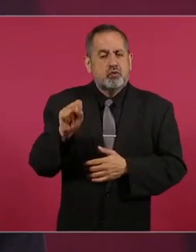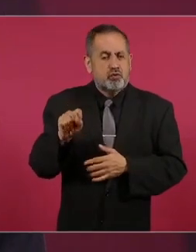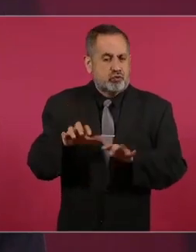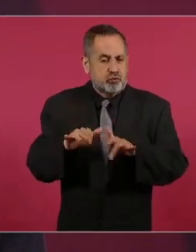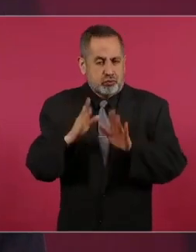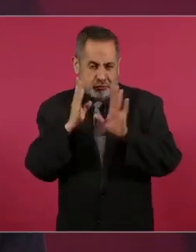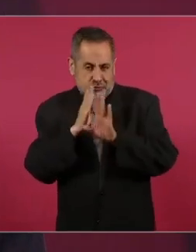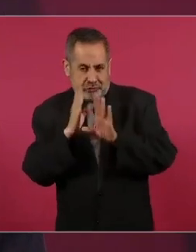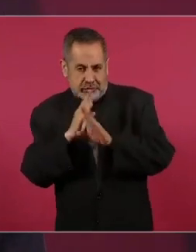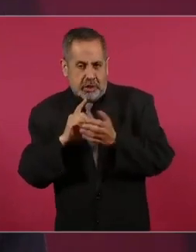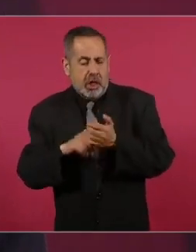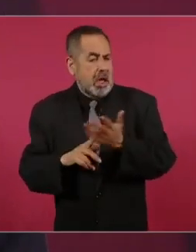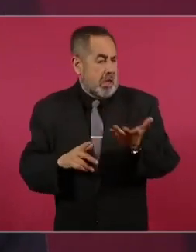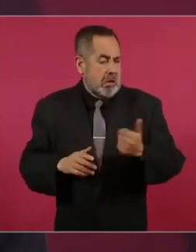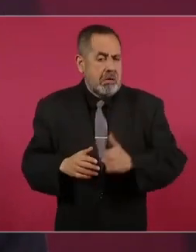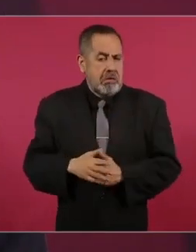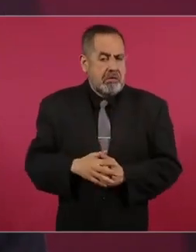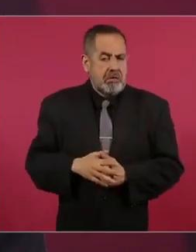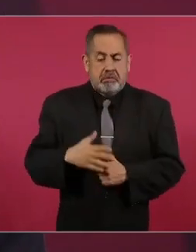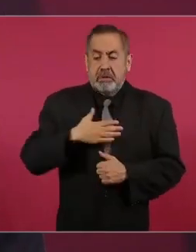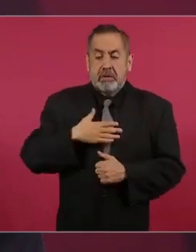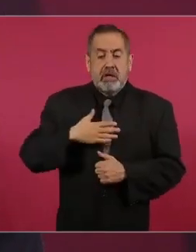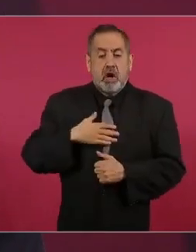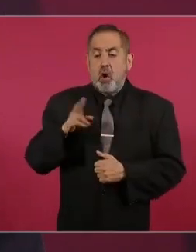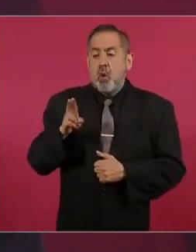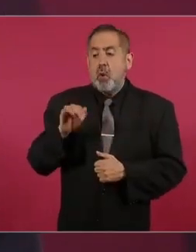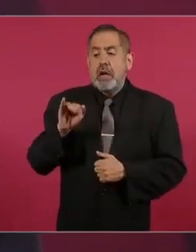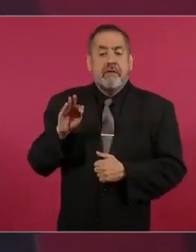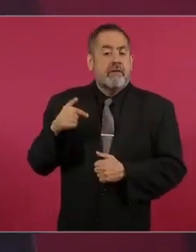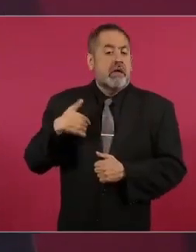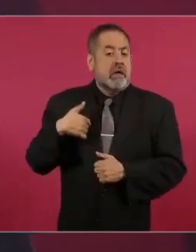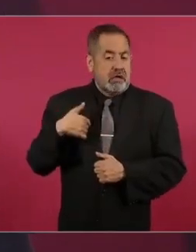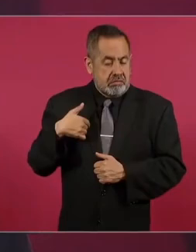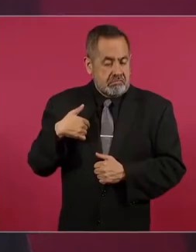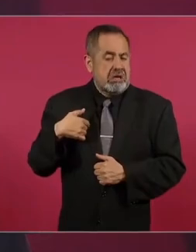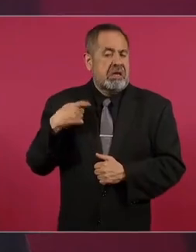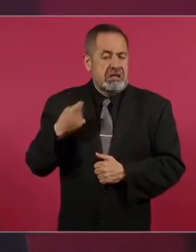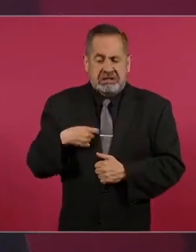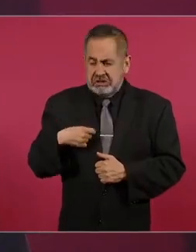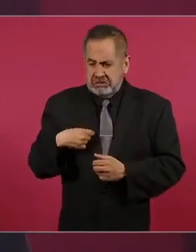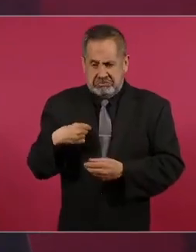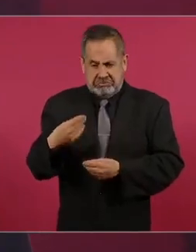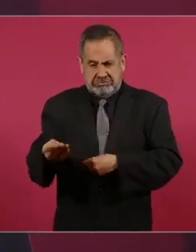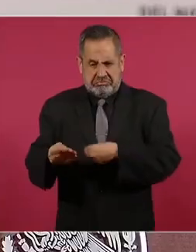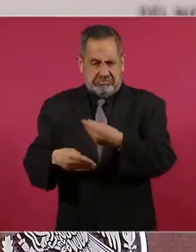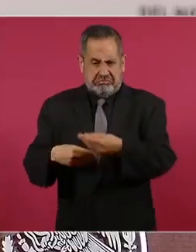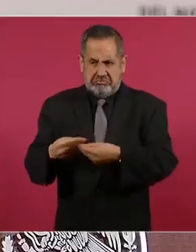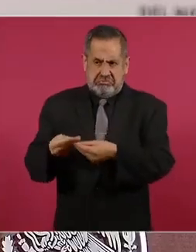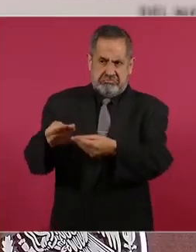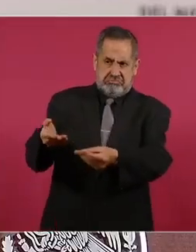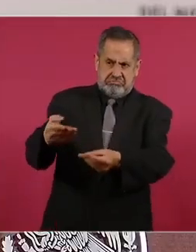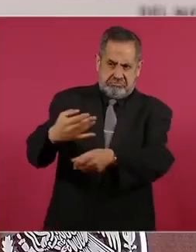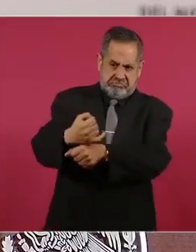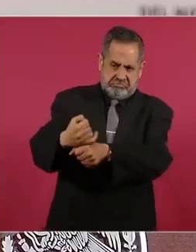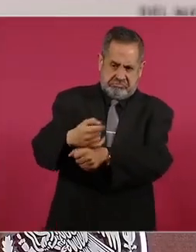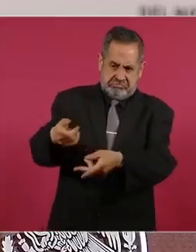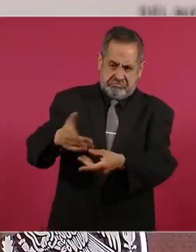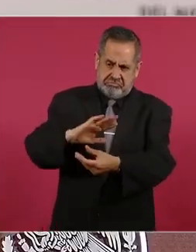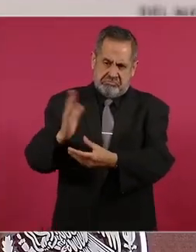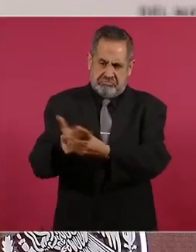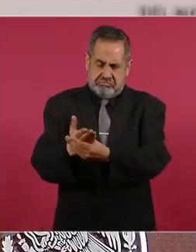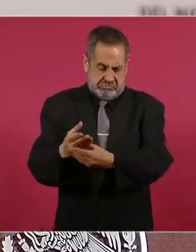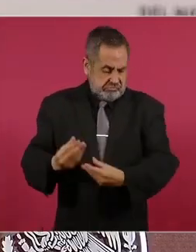¿Qué es lo que le corresponde a la UIF? Dar los elementos para